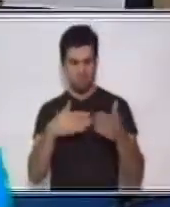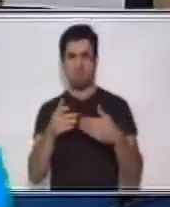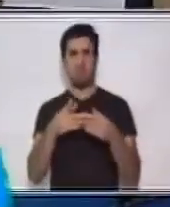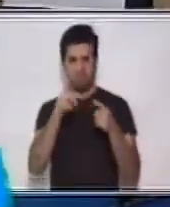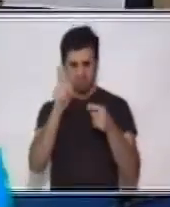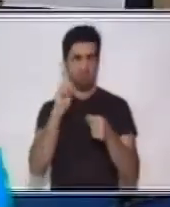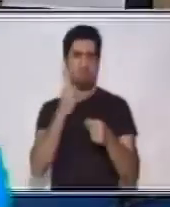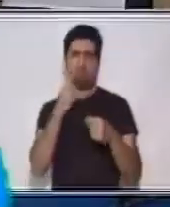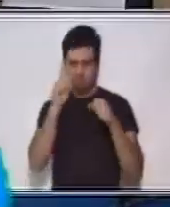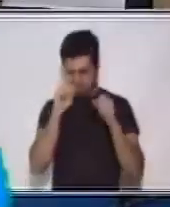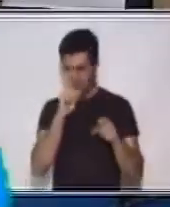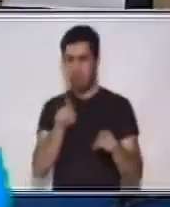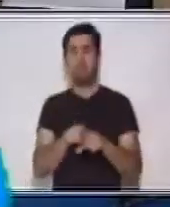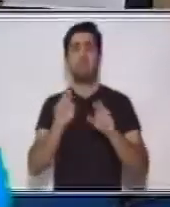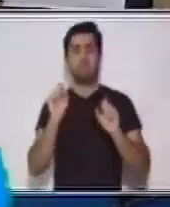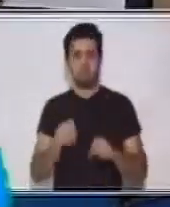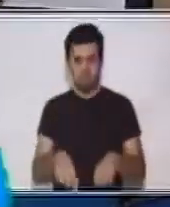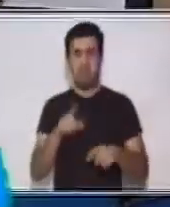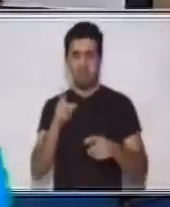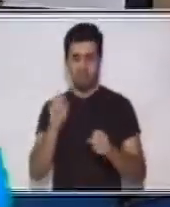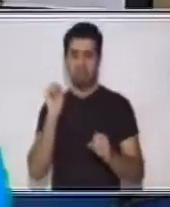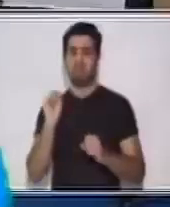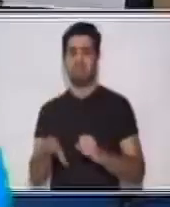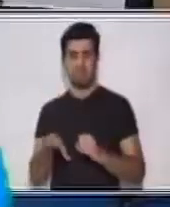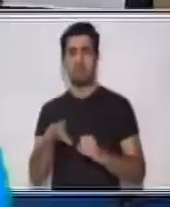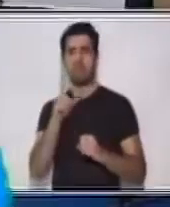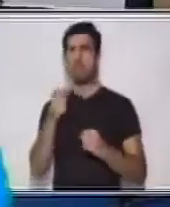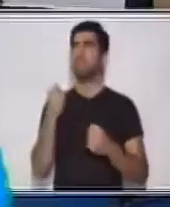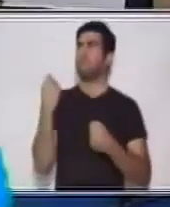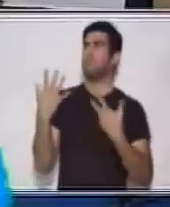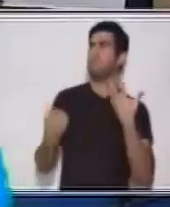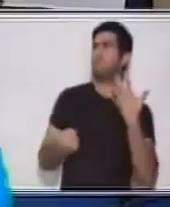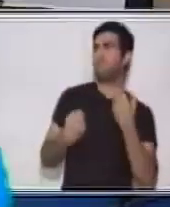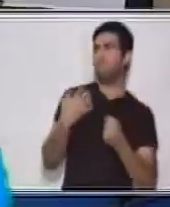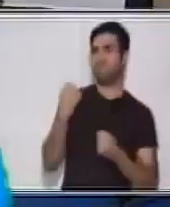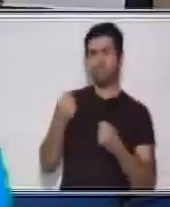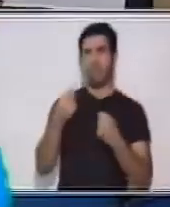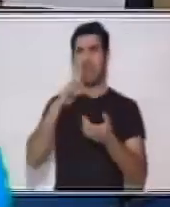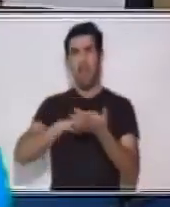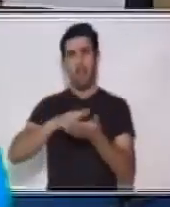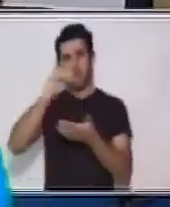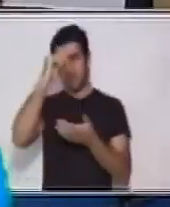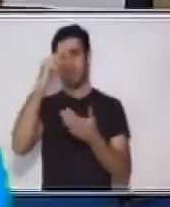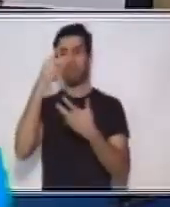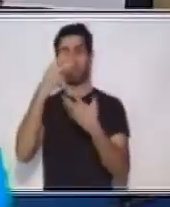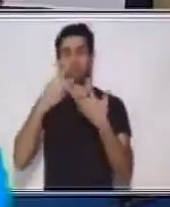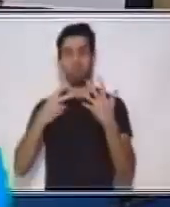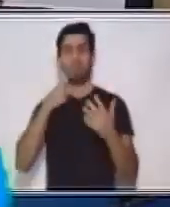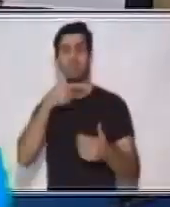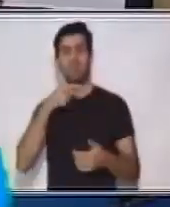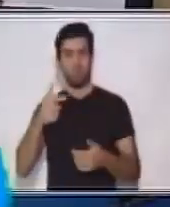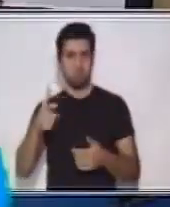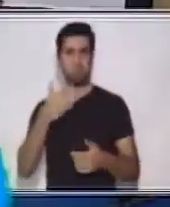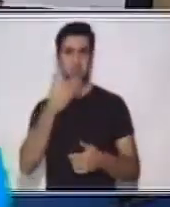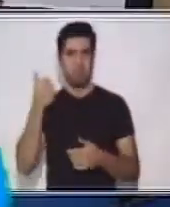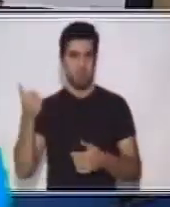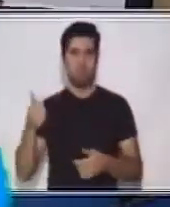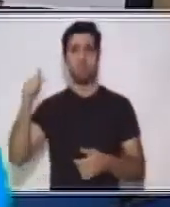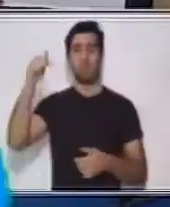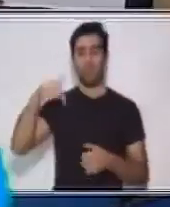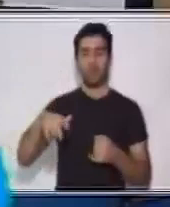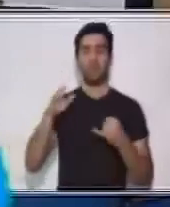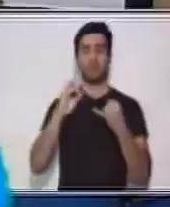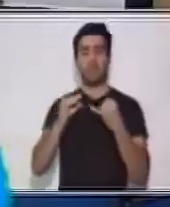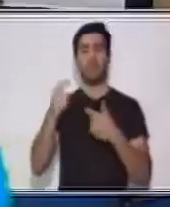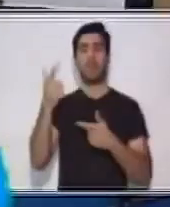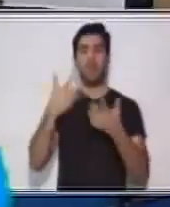ayudará a ejercitar habilidades y destrezas como la atención, la memoria y la habilidad lingüística. Hoy en la interpretación